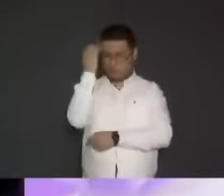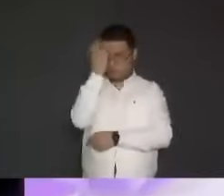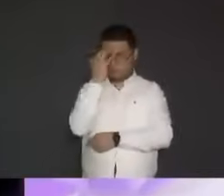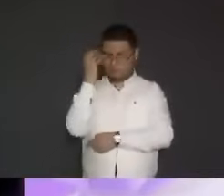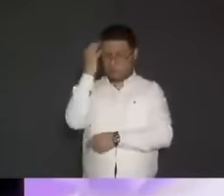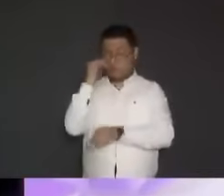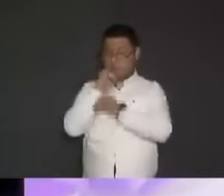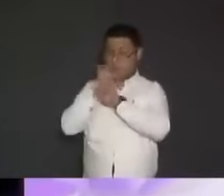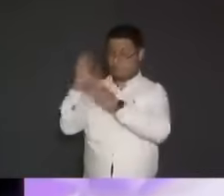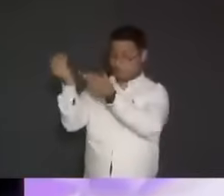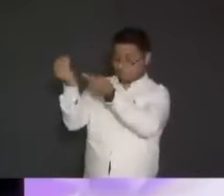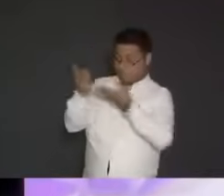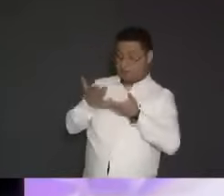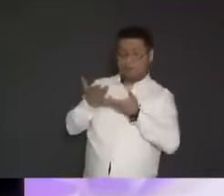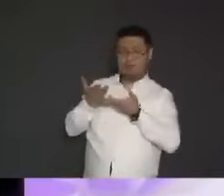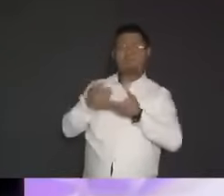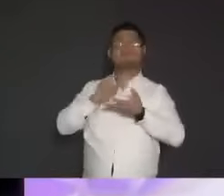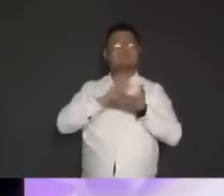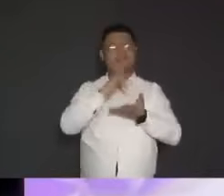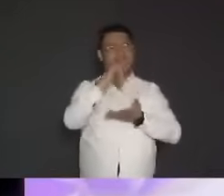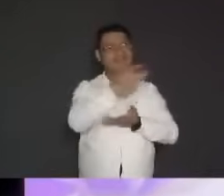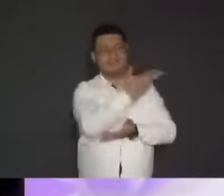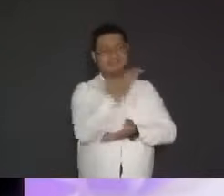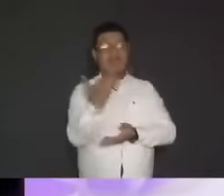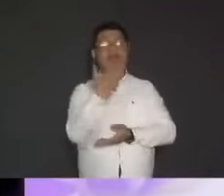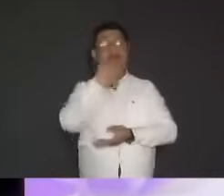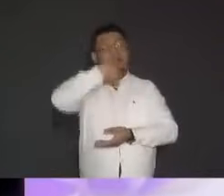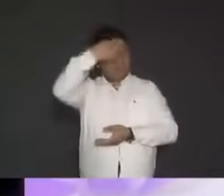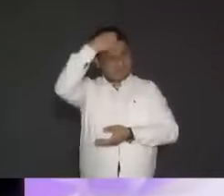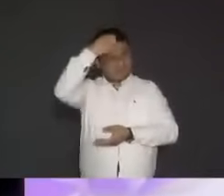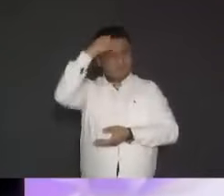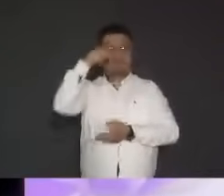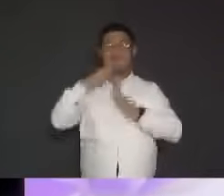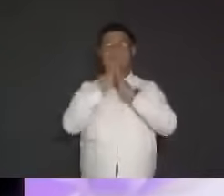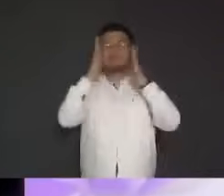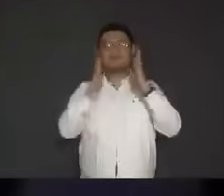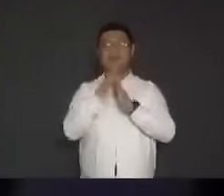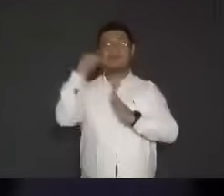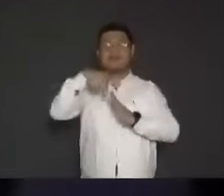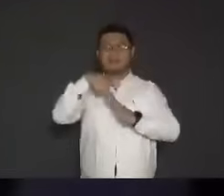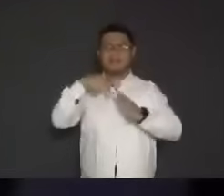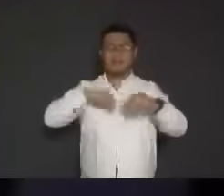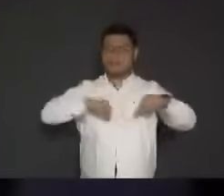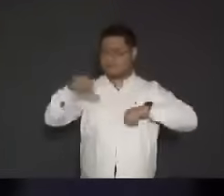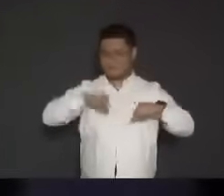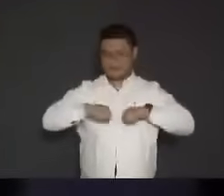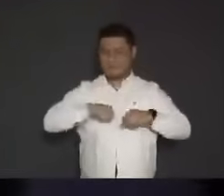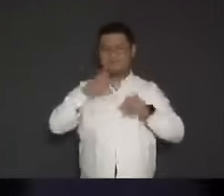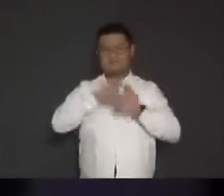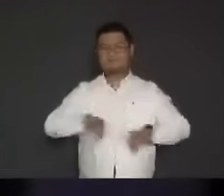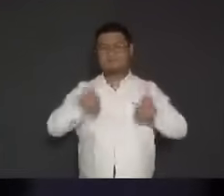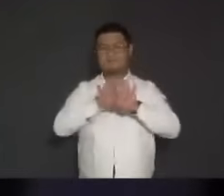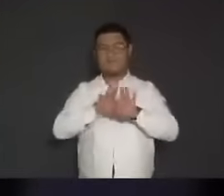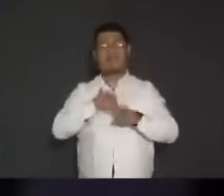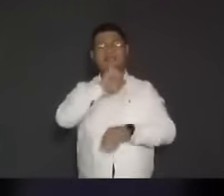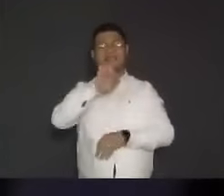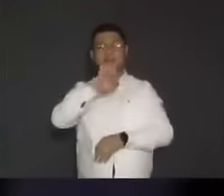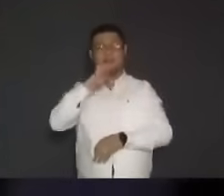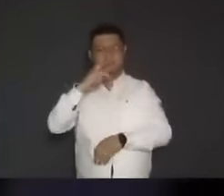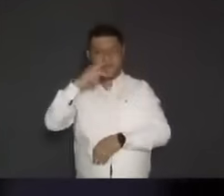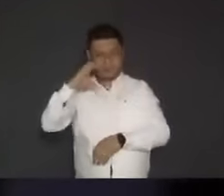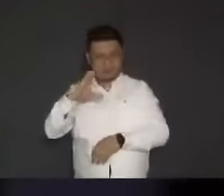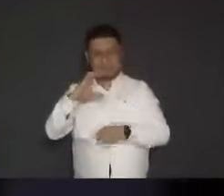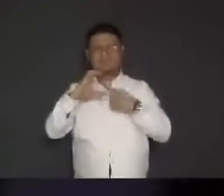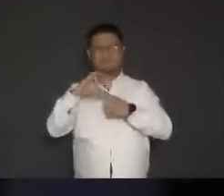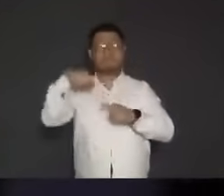con la información adquirida. Muchísimas gracias a las y los candidatos por participar en este ejercicio democrático y al Instituto Electoral y de Participación Ciudadana